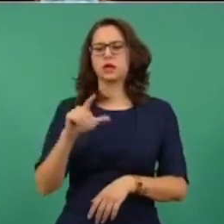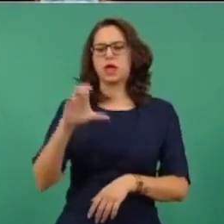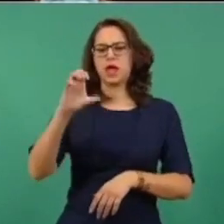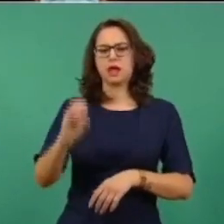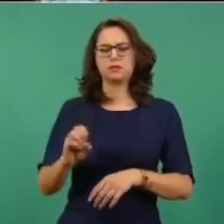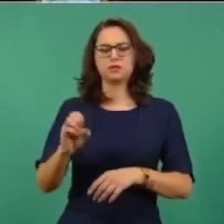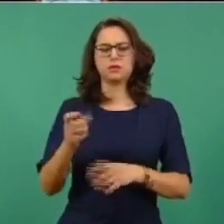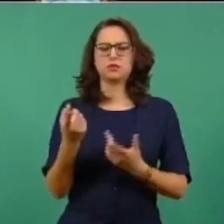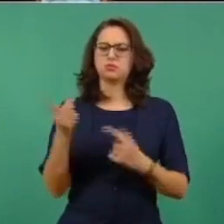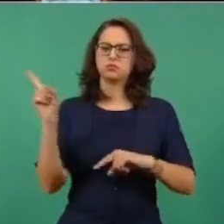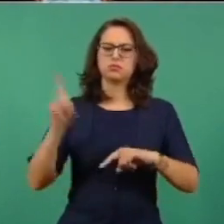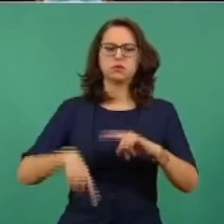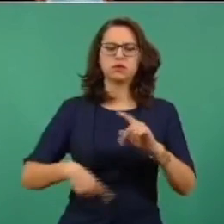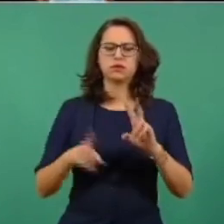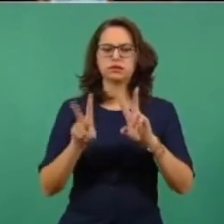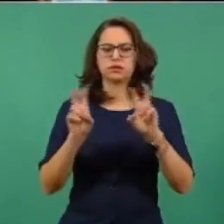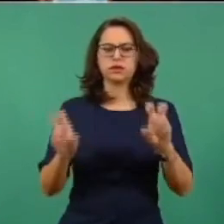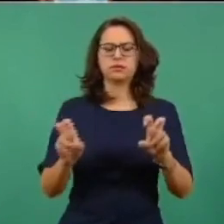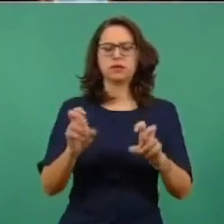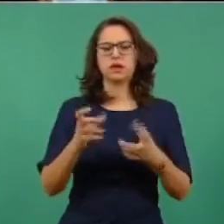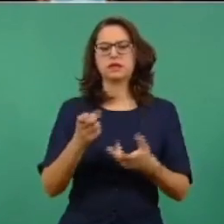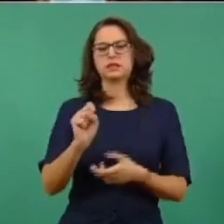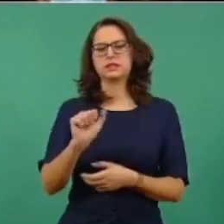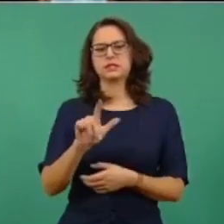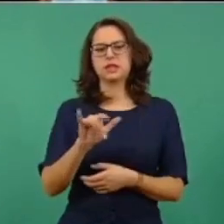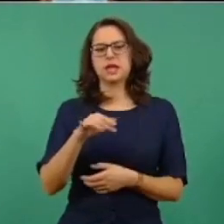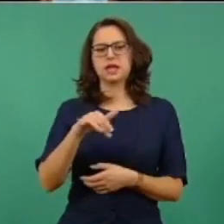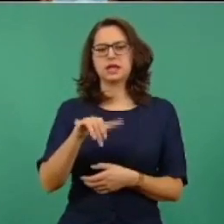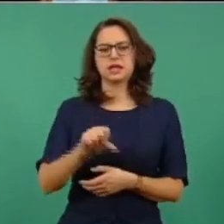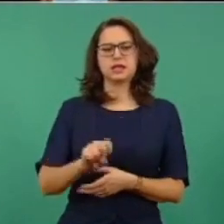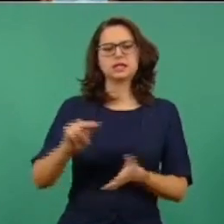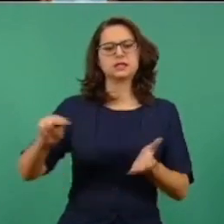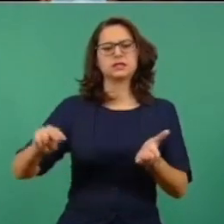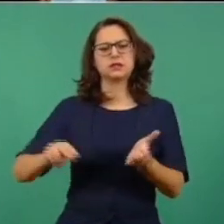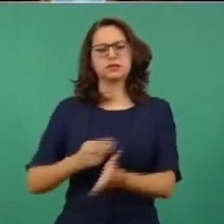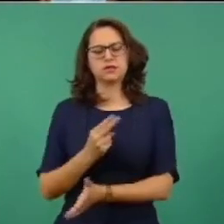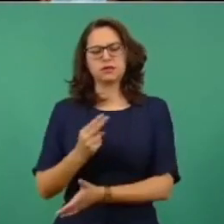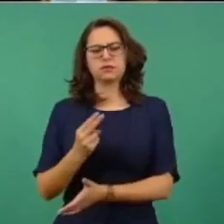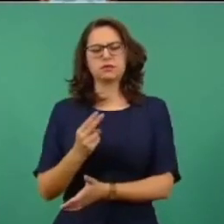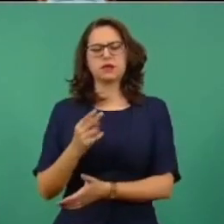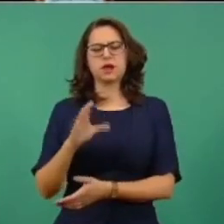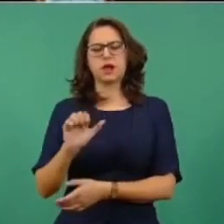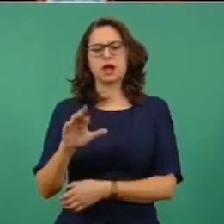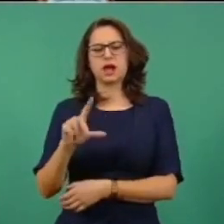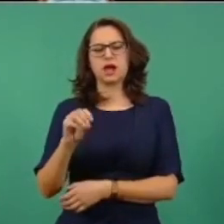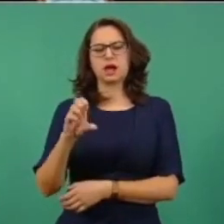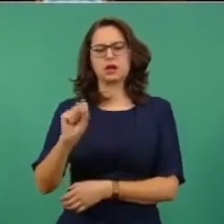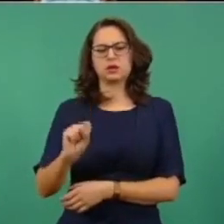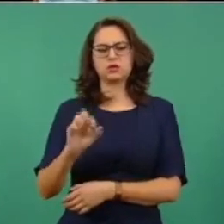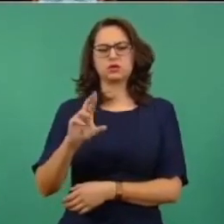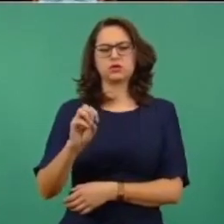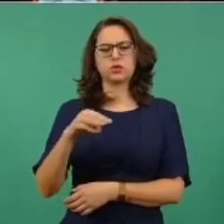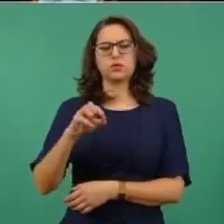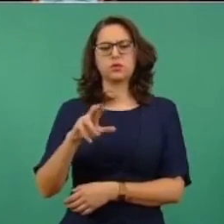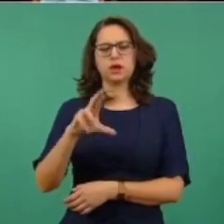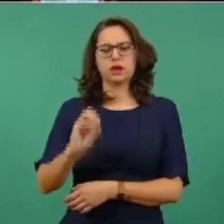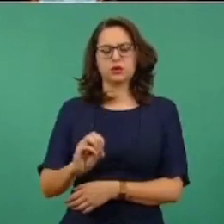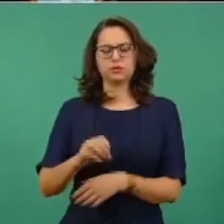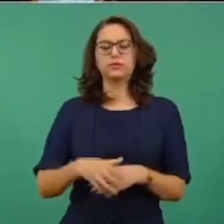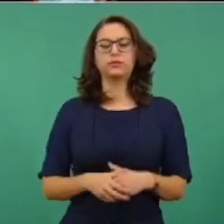Carlos Salinas, firmada por Carlos Ravelo, según declaraciones del representante